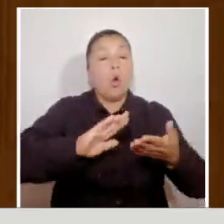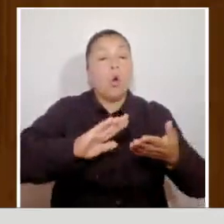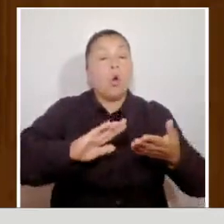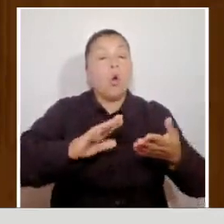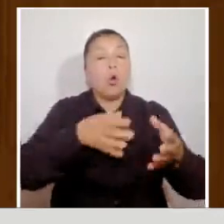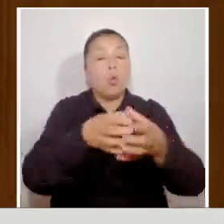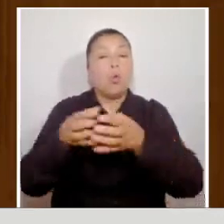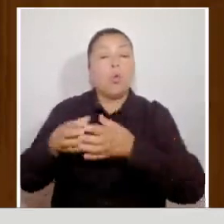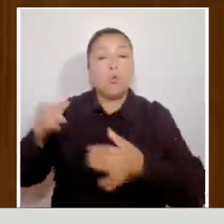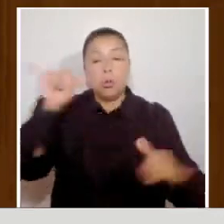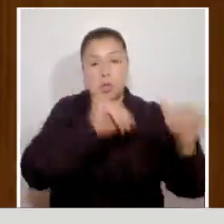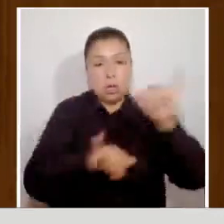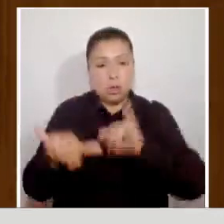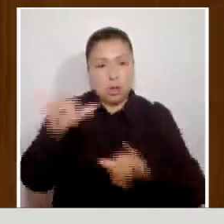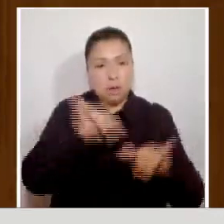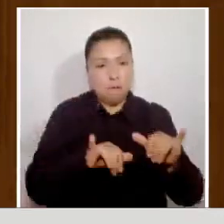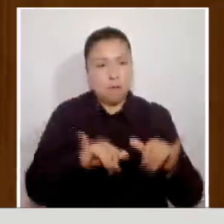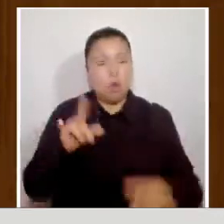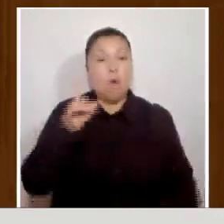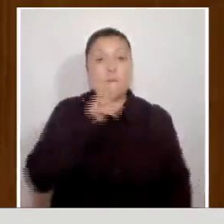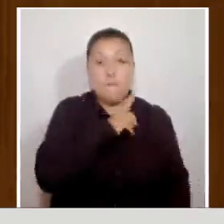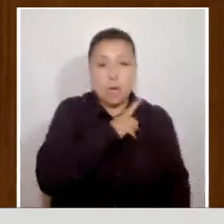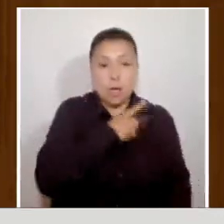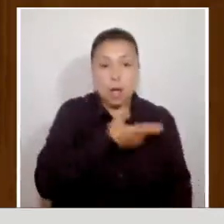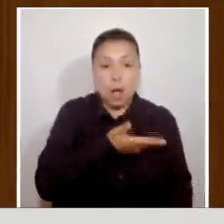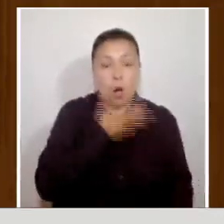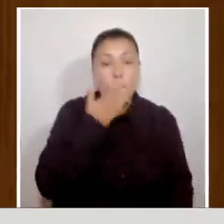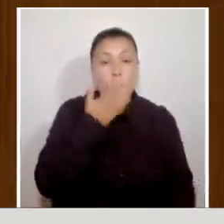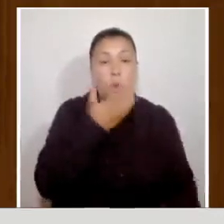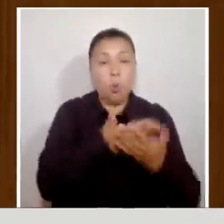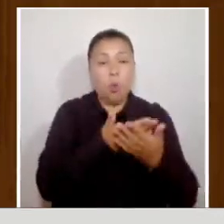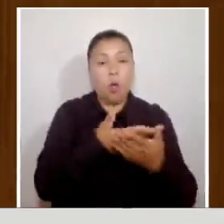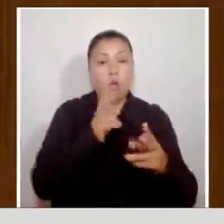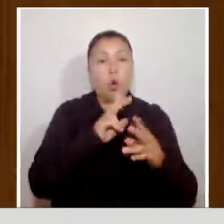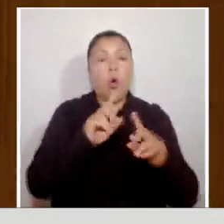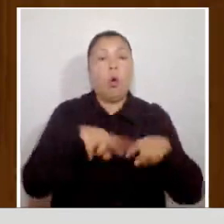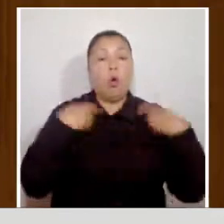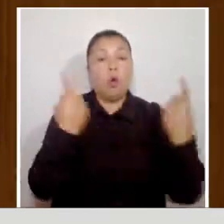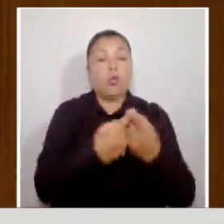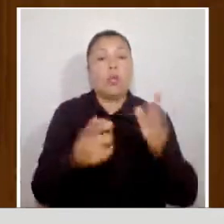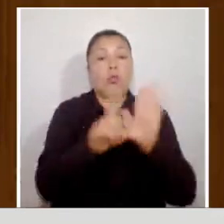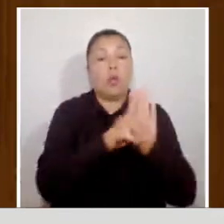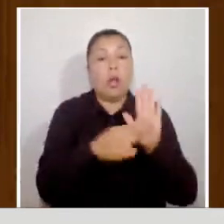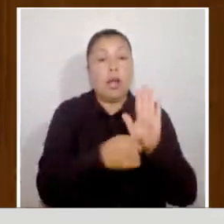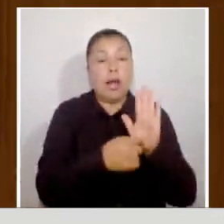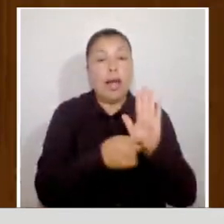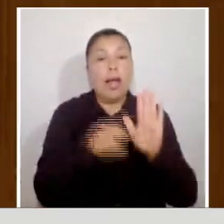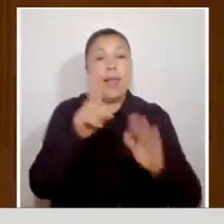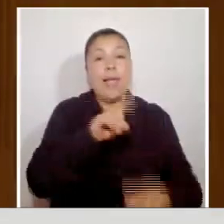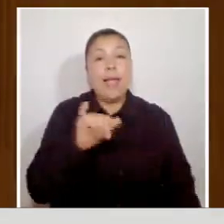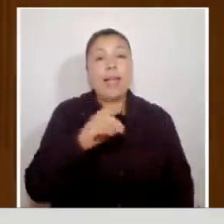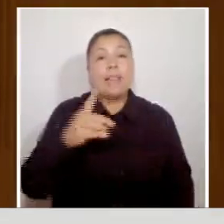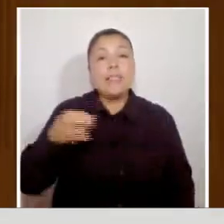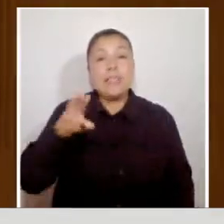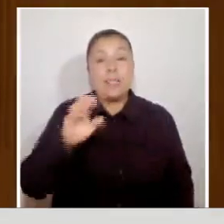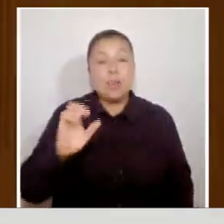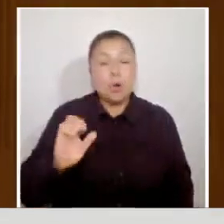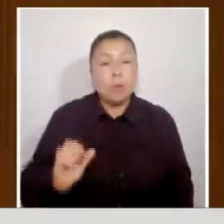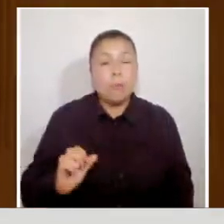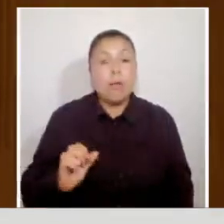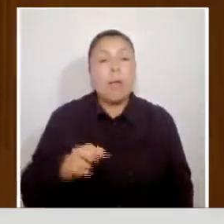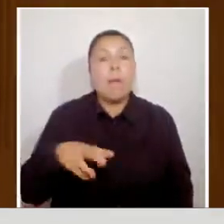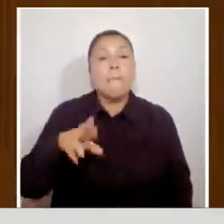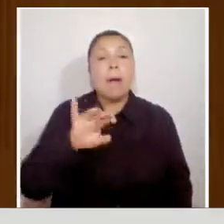científica finalmente cuando se emplea en el contexto legal el síndrome de alienación parental Es